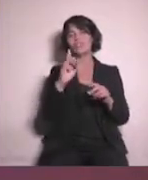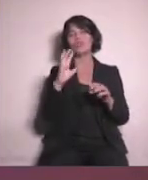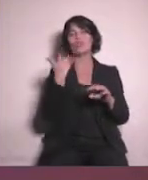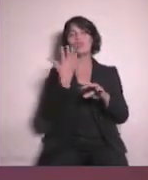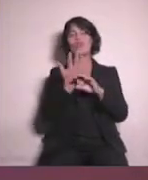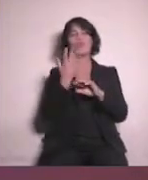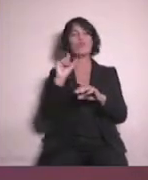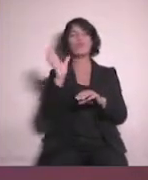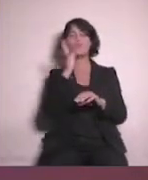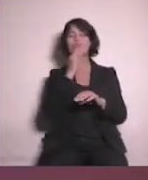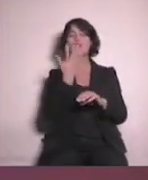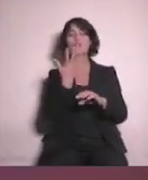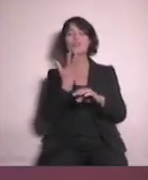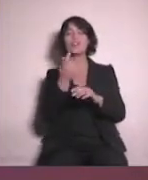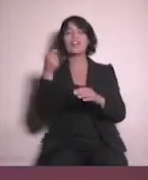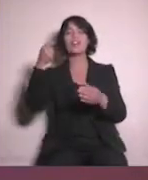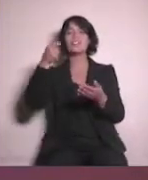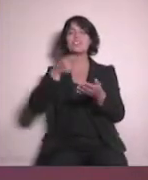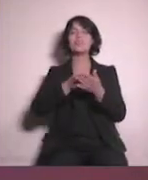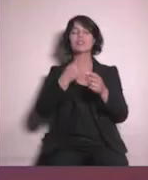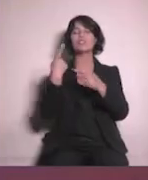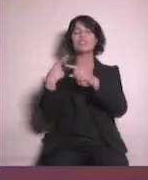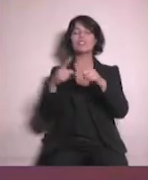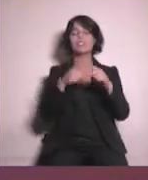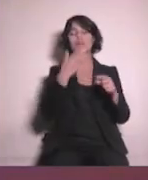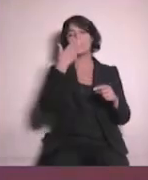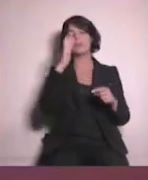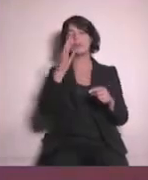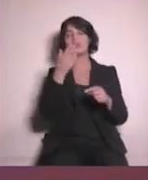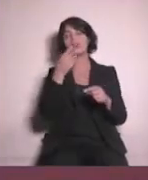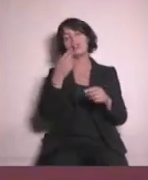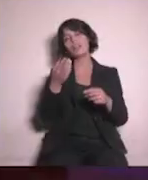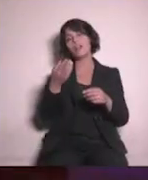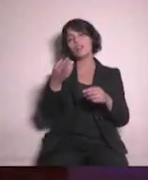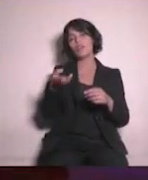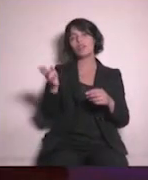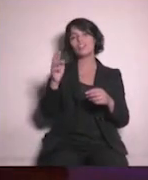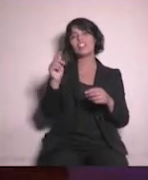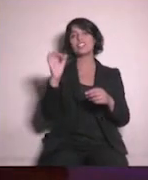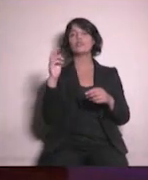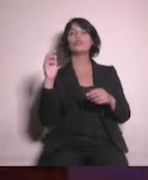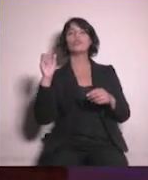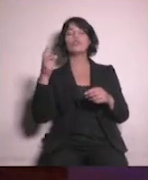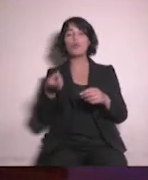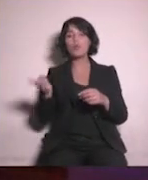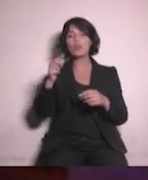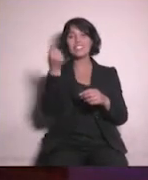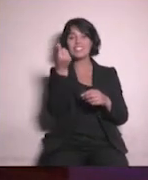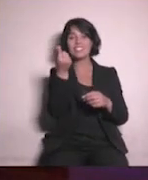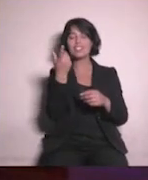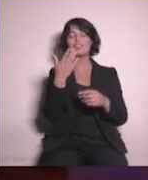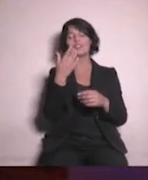distinta. Por lo tanto, el incentivo para lograr los mejores retornos está súper claro.